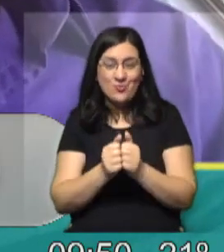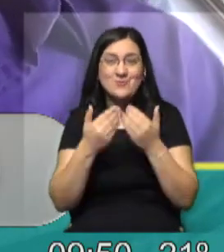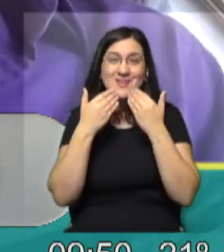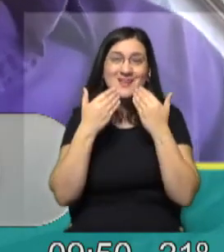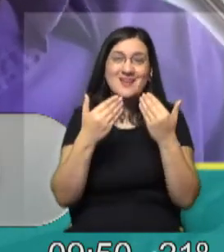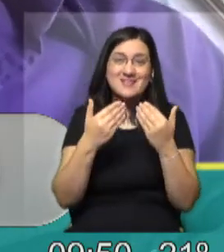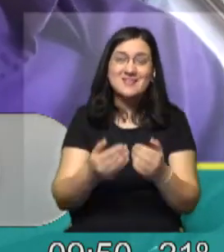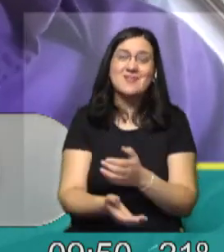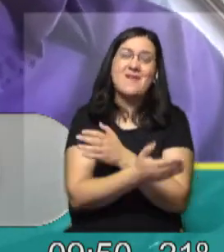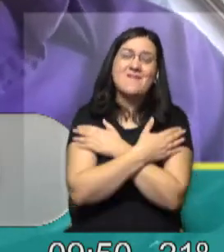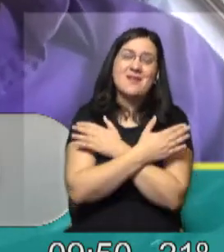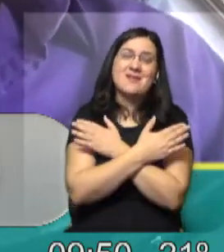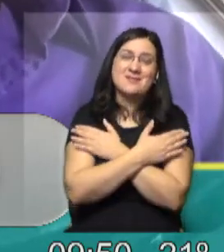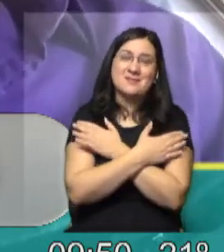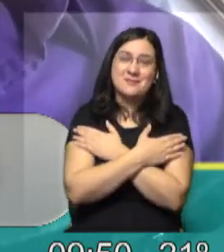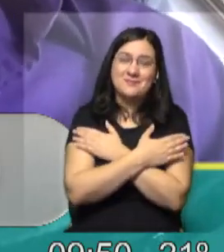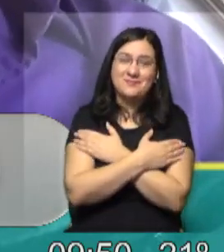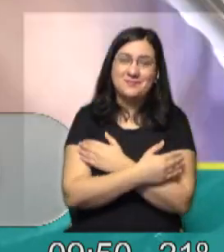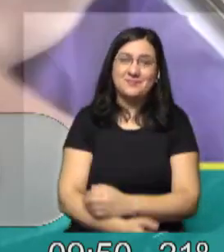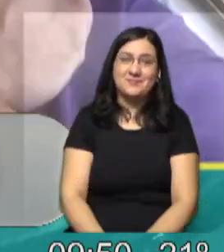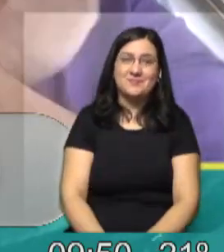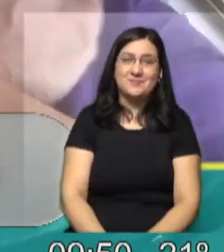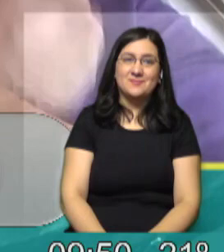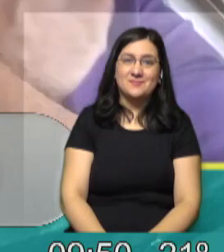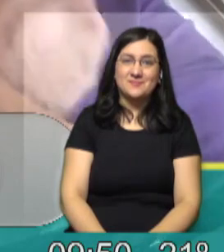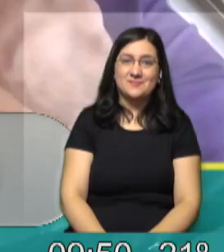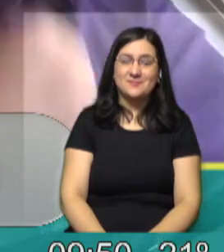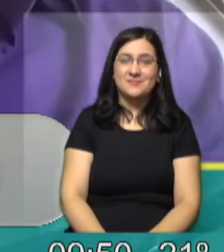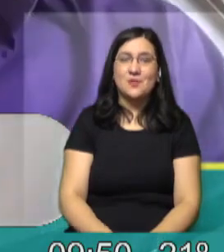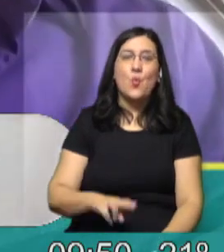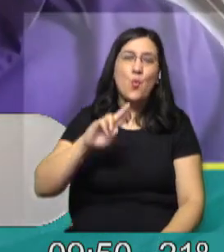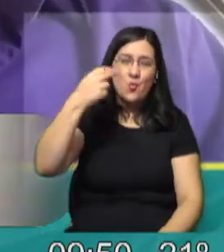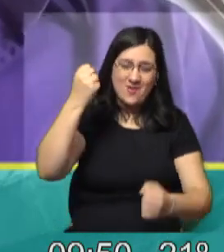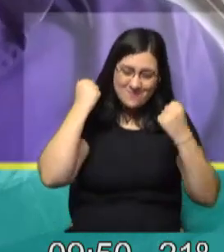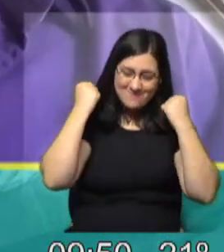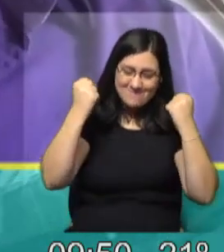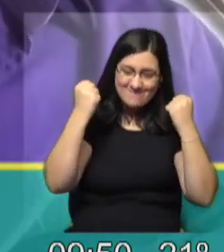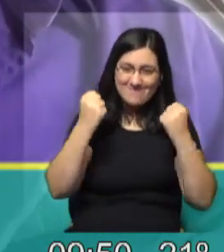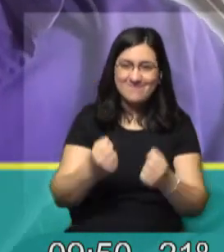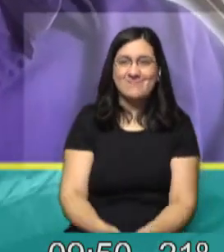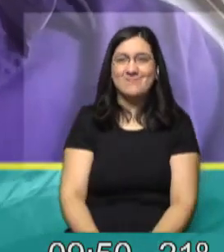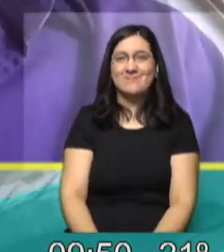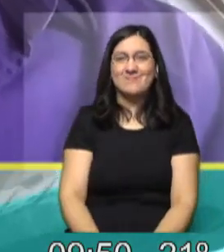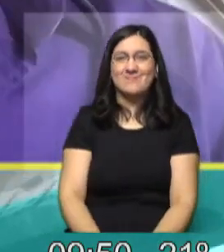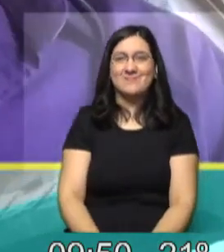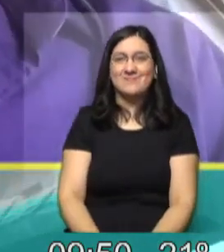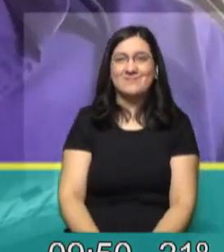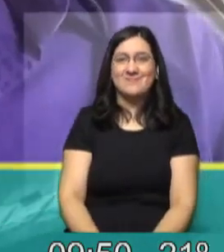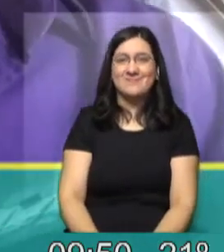gracias Te mandamos un abrazo gigantesco Uruguay ná Uruguay nomás